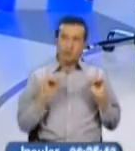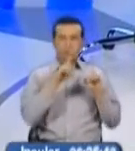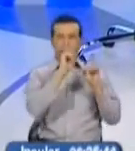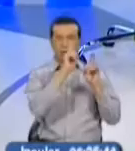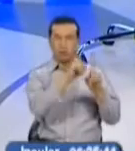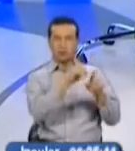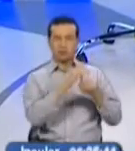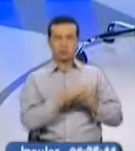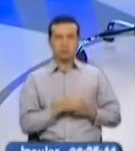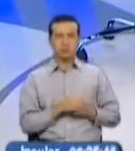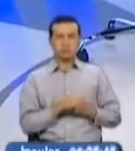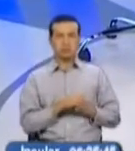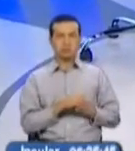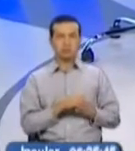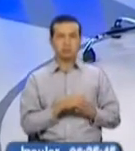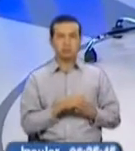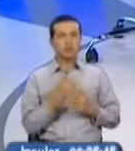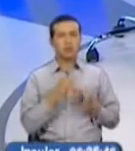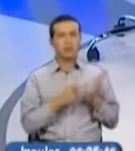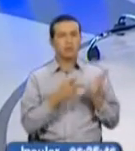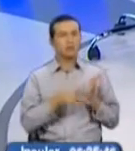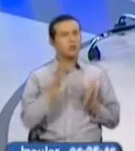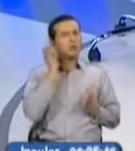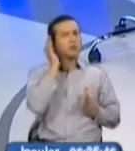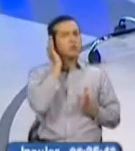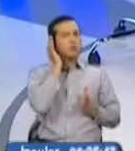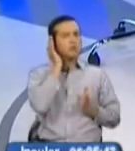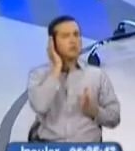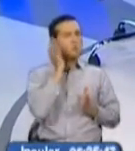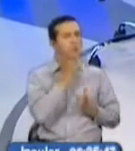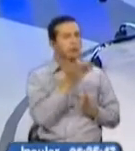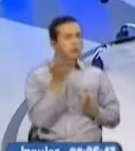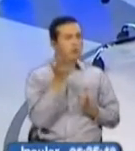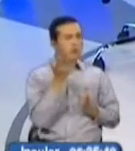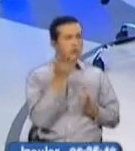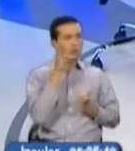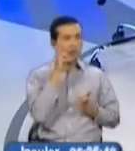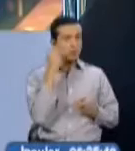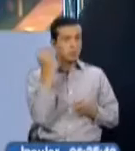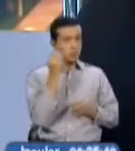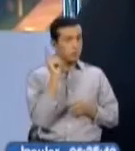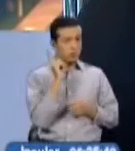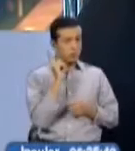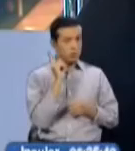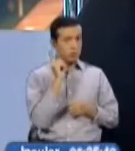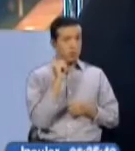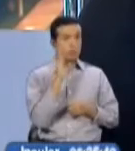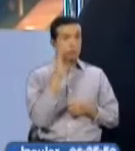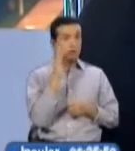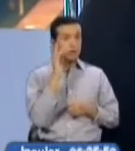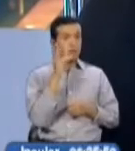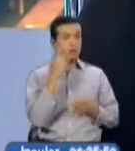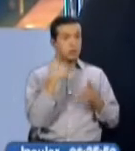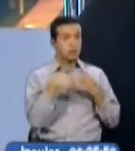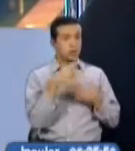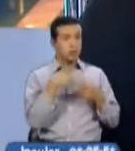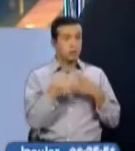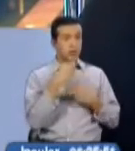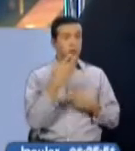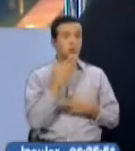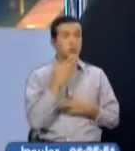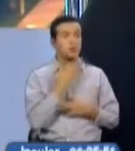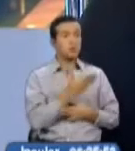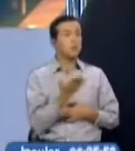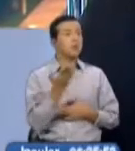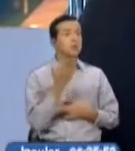usted qué pasa con las mujeres años no solamente las jóvenes sino las emprendedoras jefas de